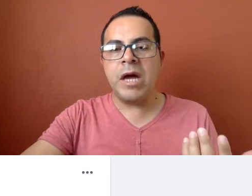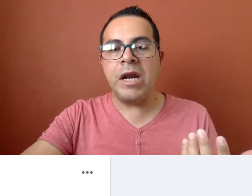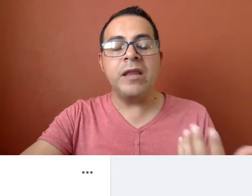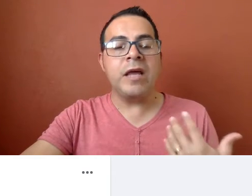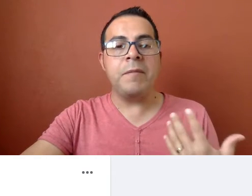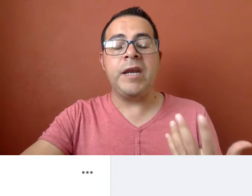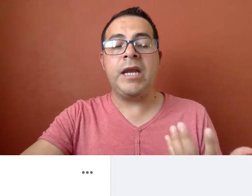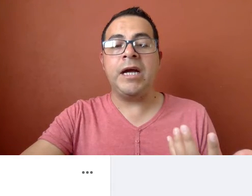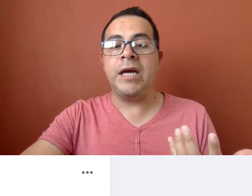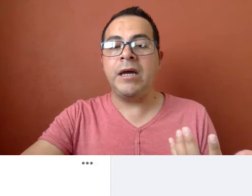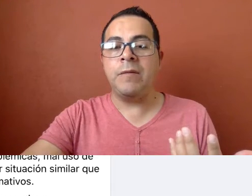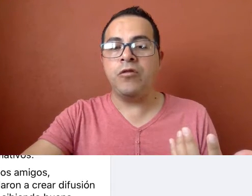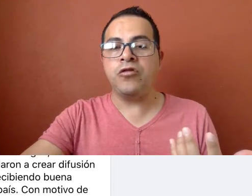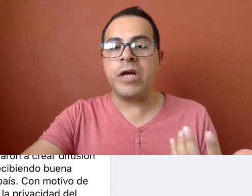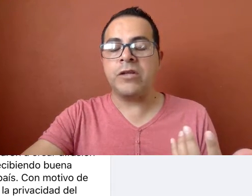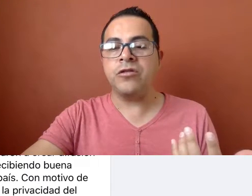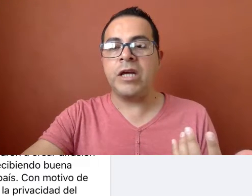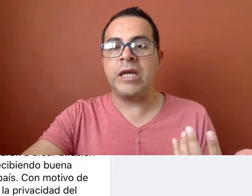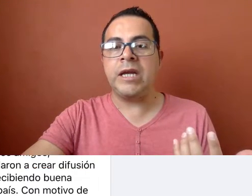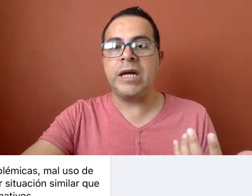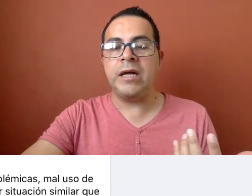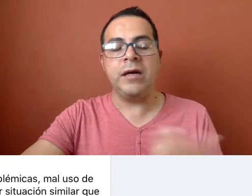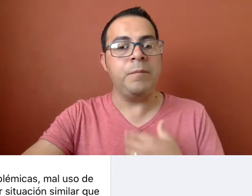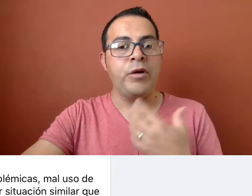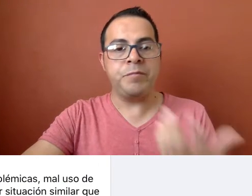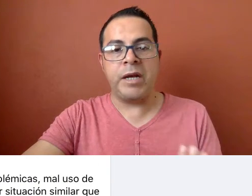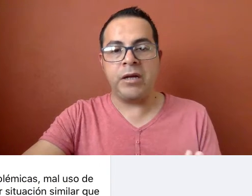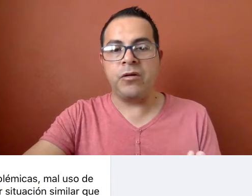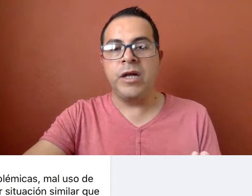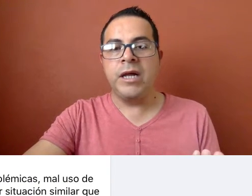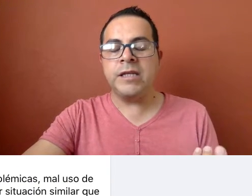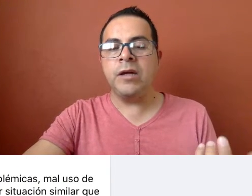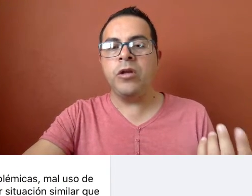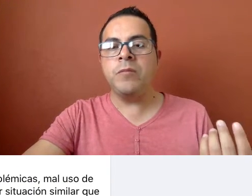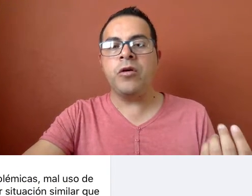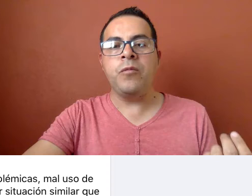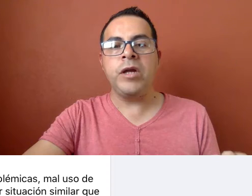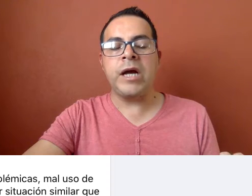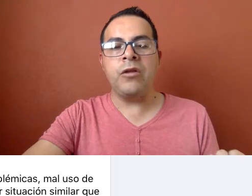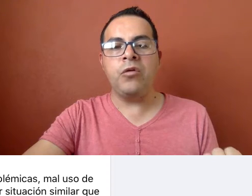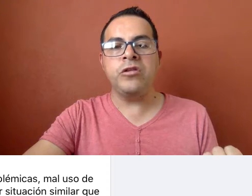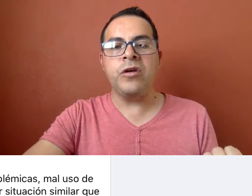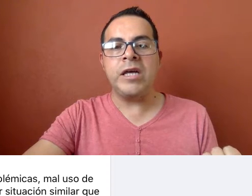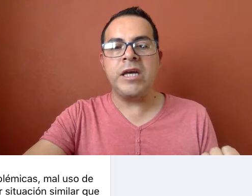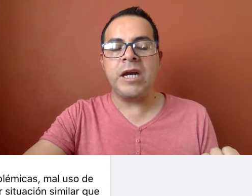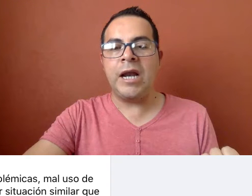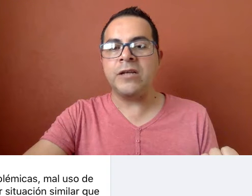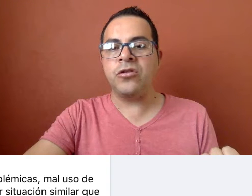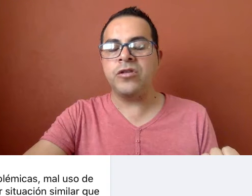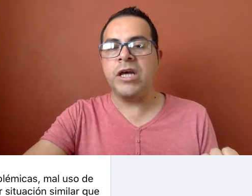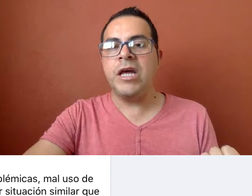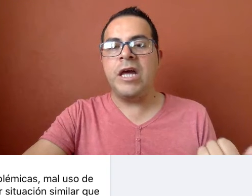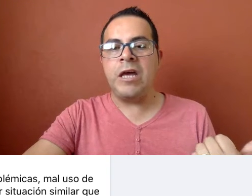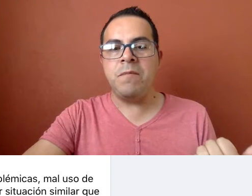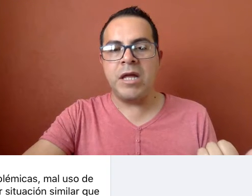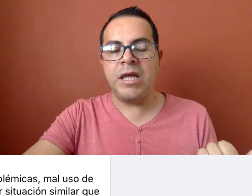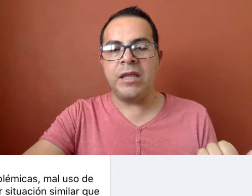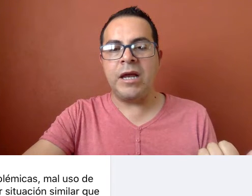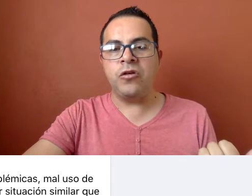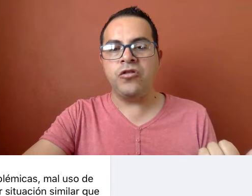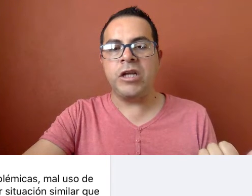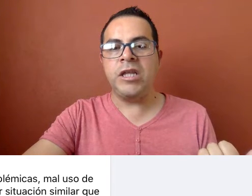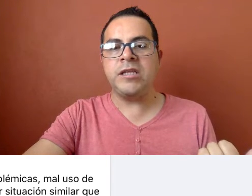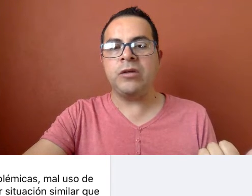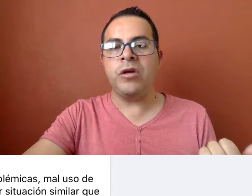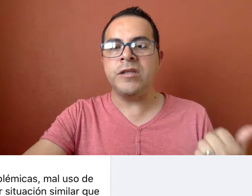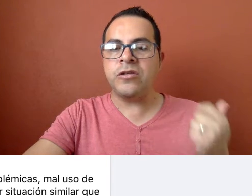y enviarla de tal manera que en muchos casos genere pues pánico. Este último comunicado lo hizo ayer a las 12:30